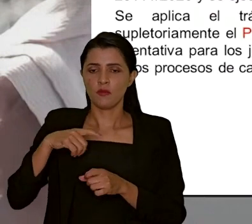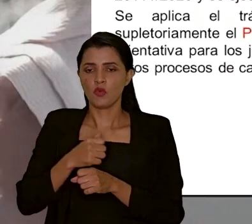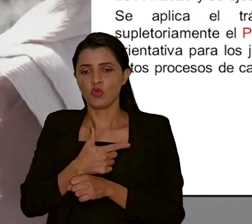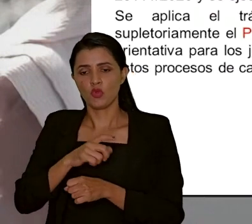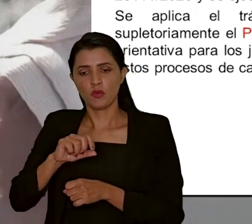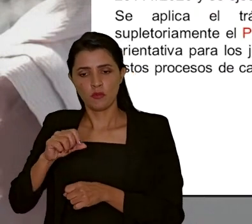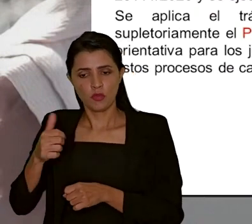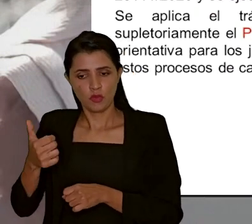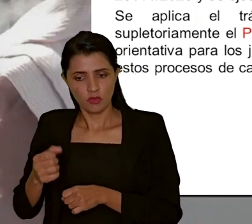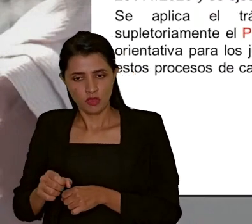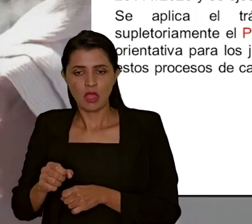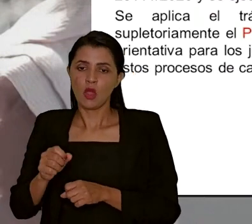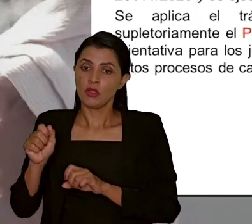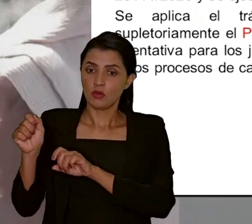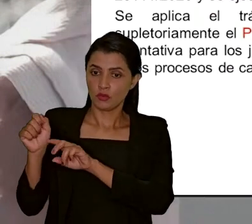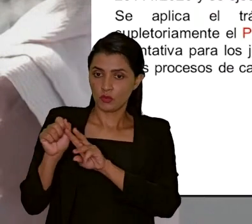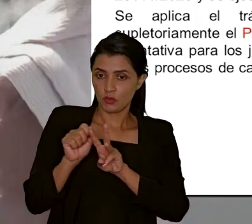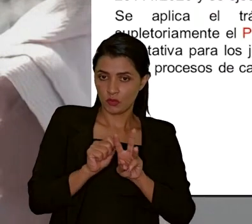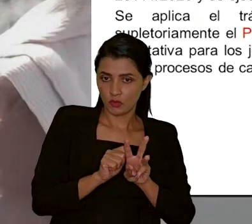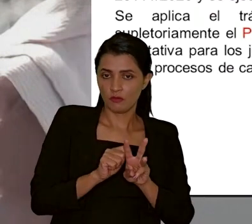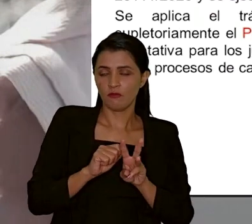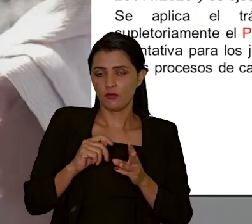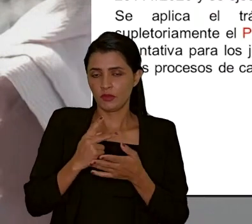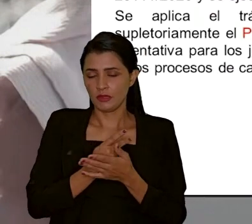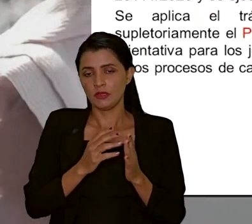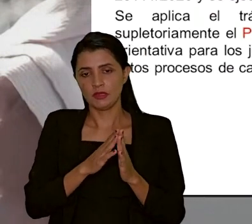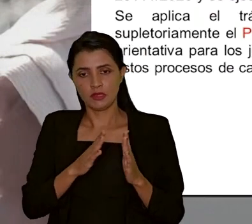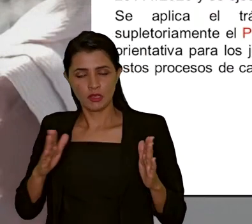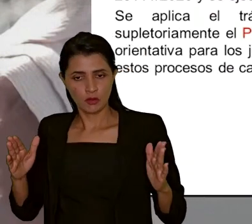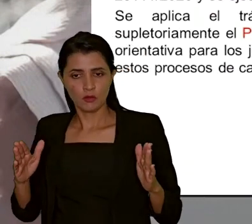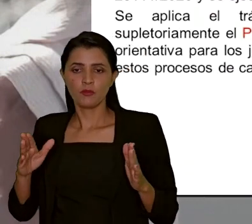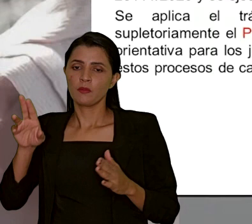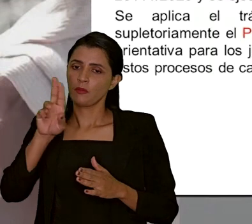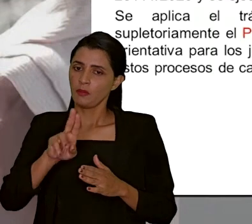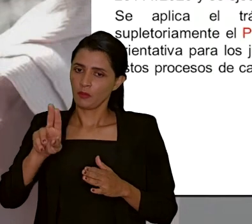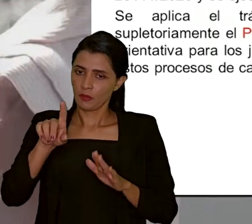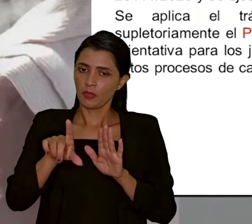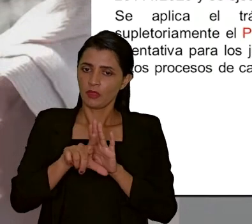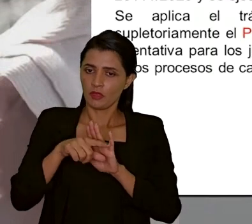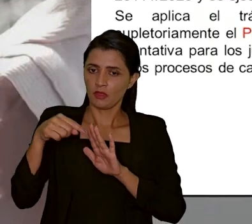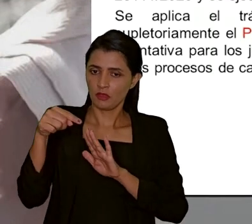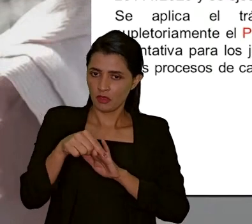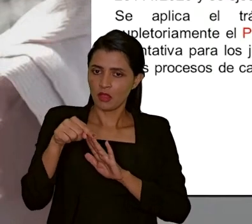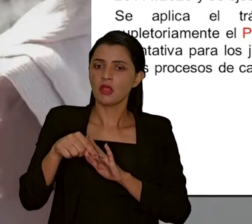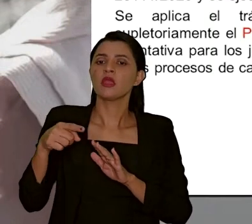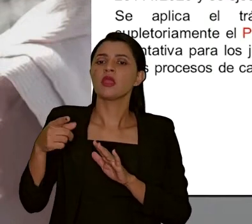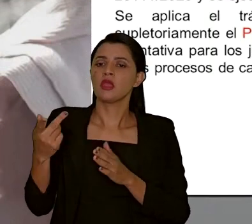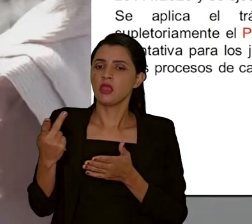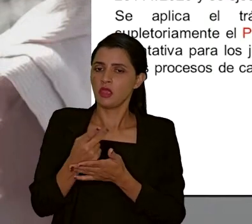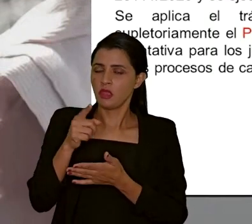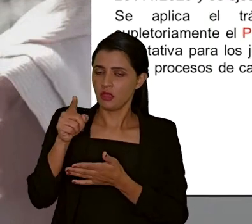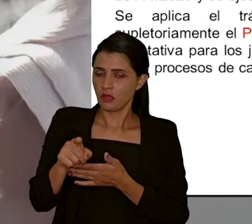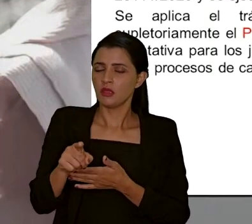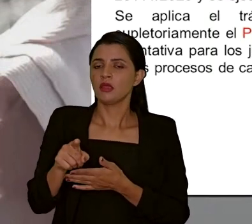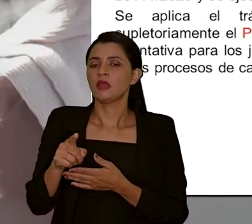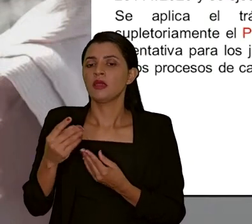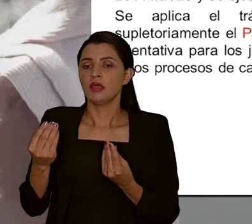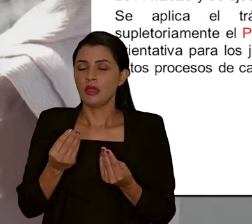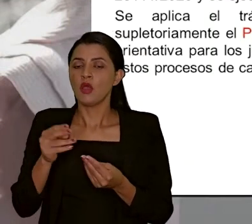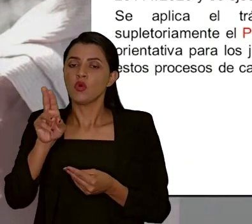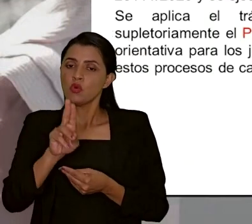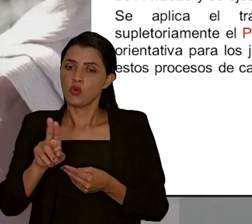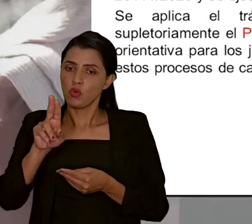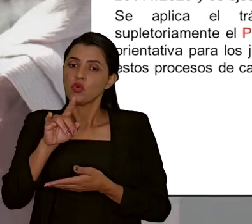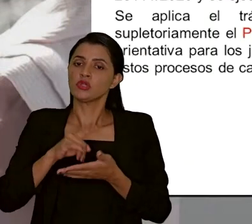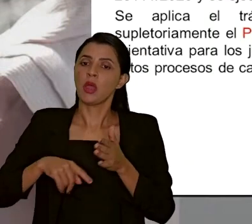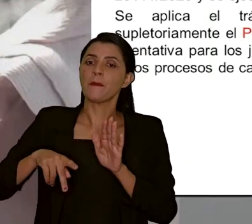meses. Se aplica el trámite más breve que prevé la ley local, pero supletoriamente se aplica el protocolo de actuación,